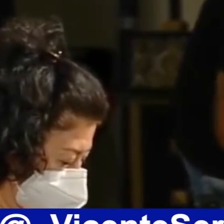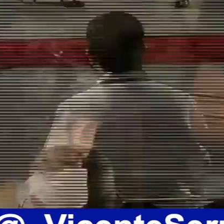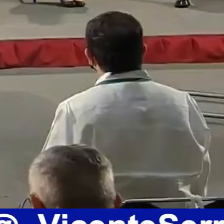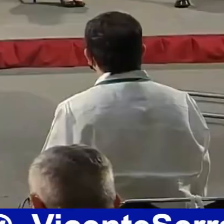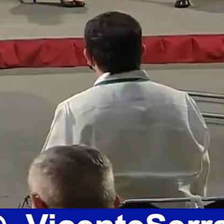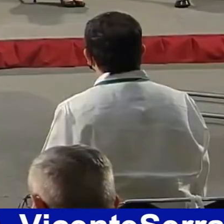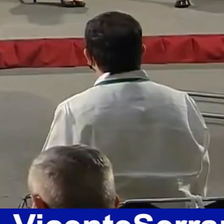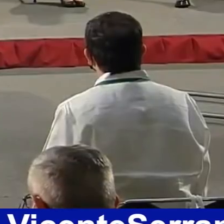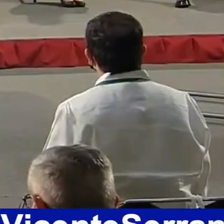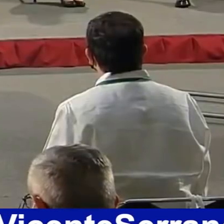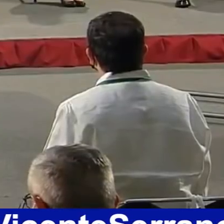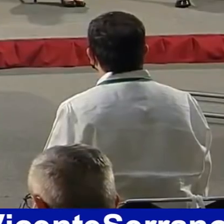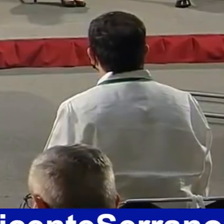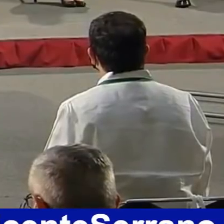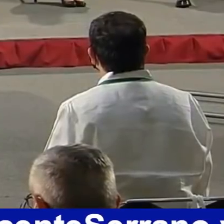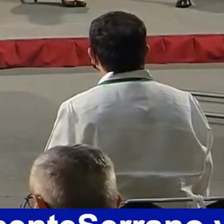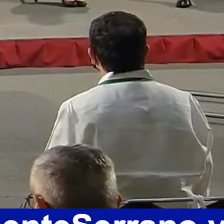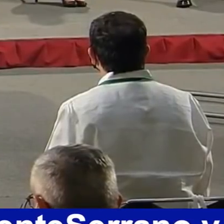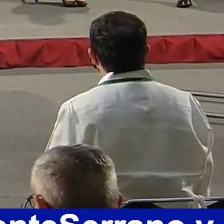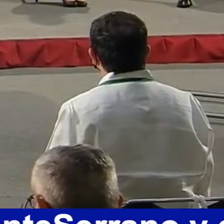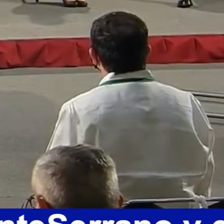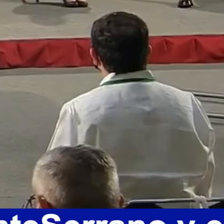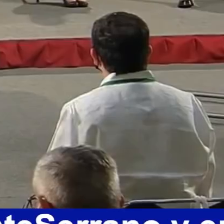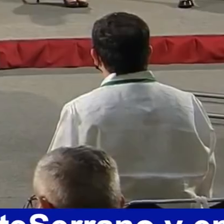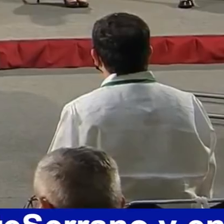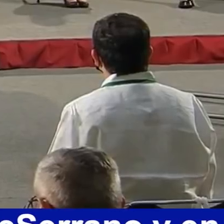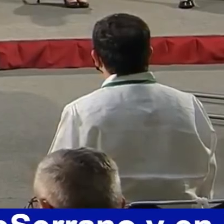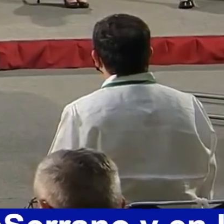Hugo López-Gatell habló de